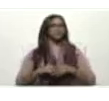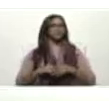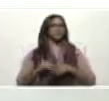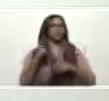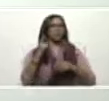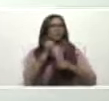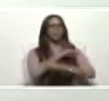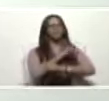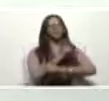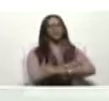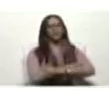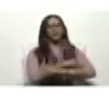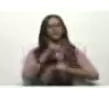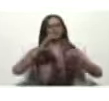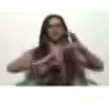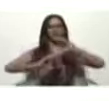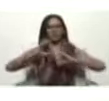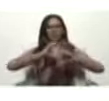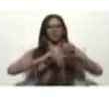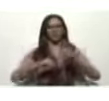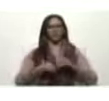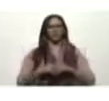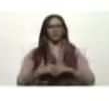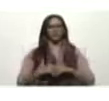un poder científico.